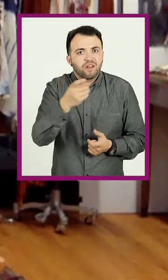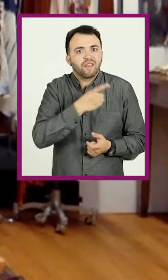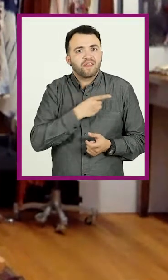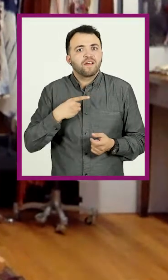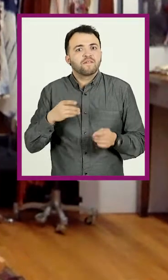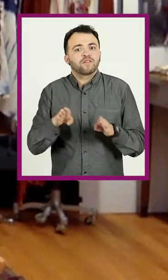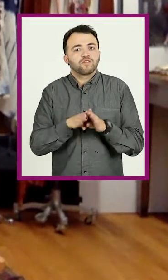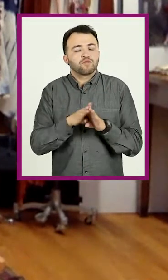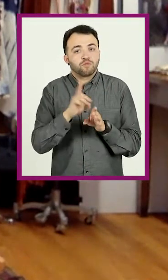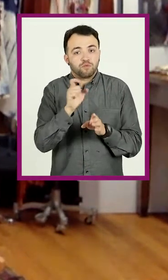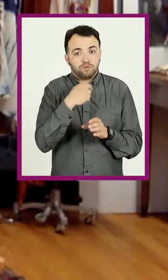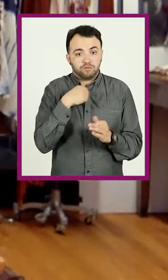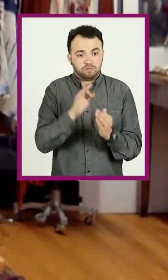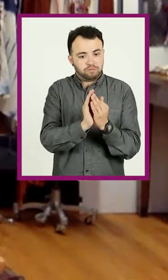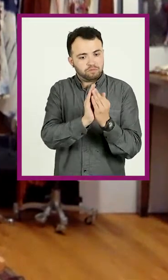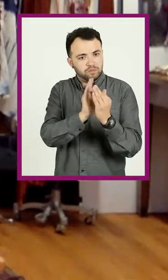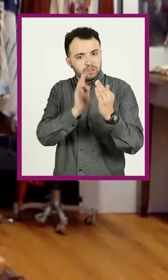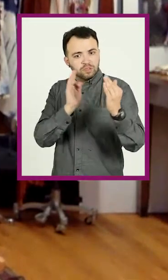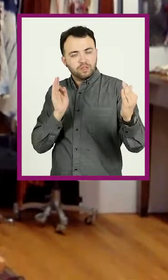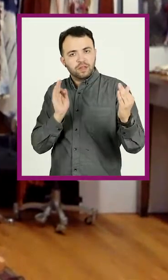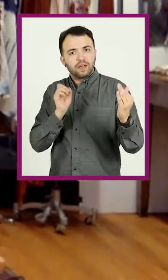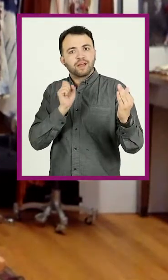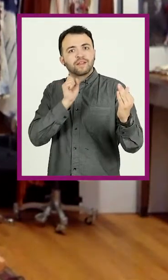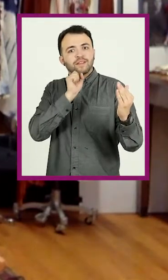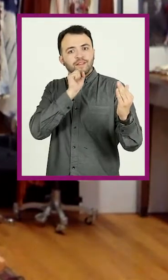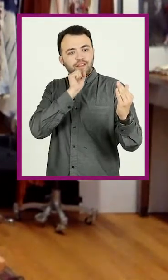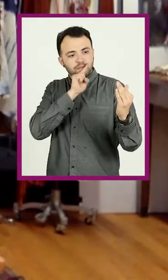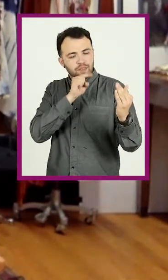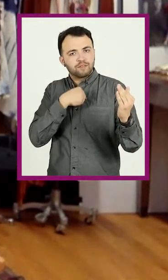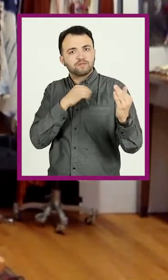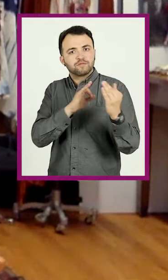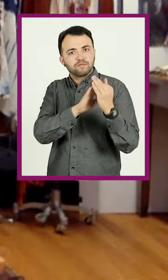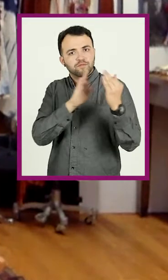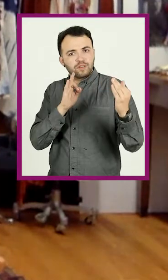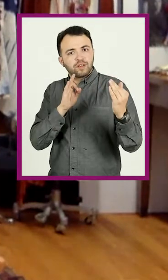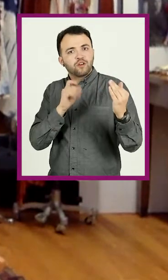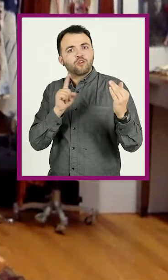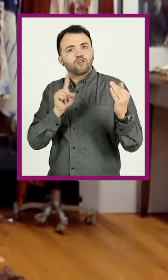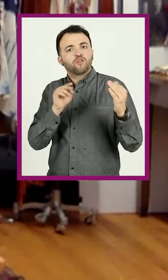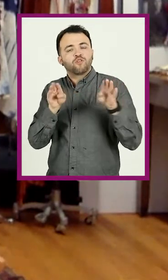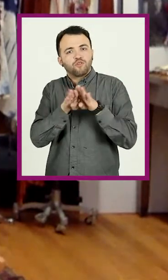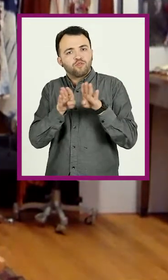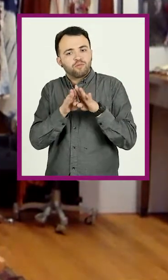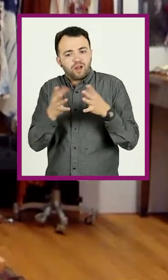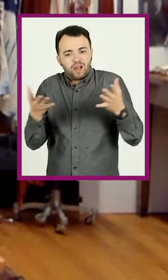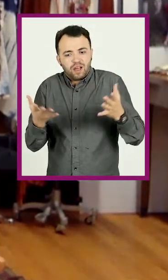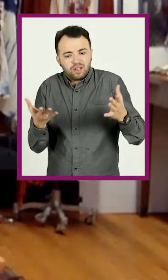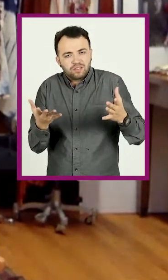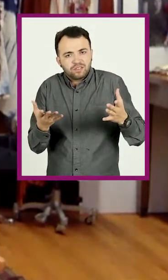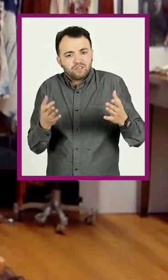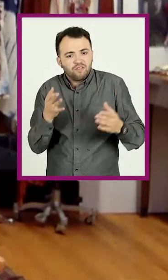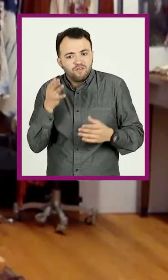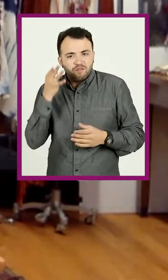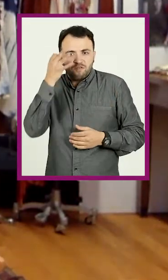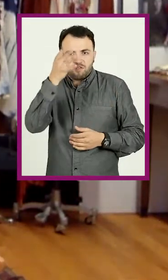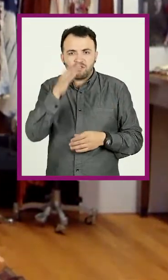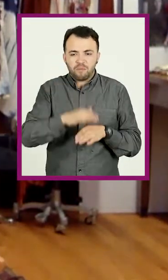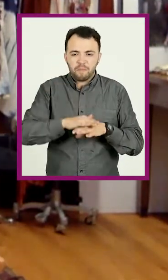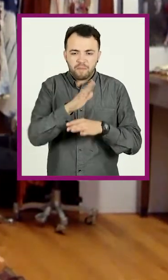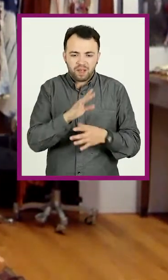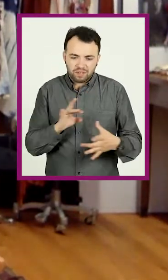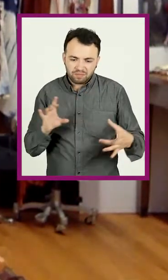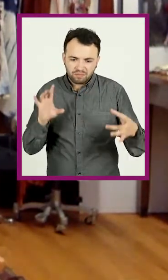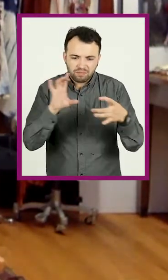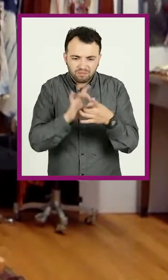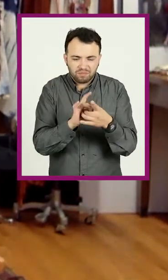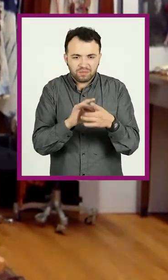distancia física también estemos construyendo un futuro con más unión, con más empatía,